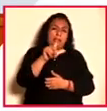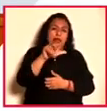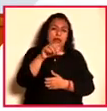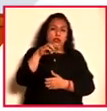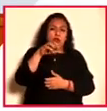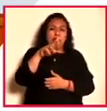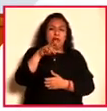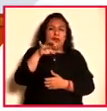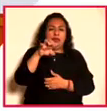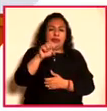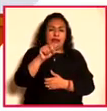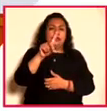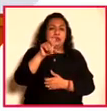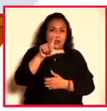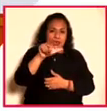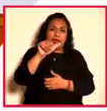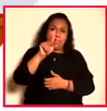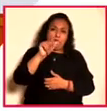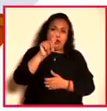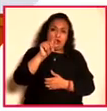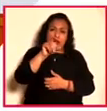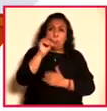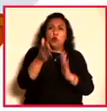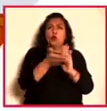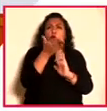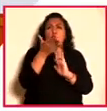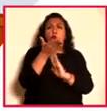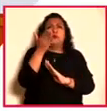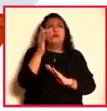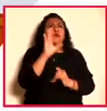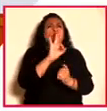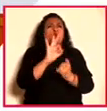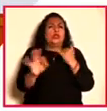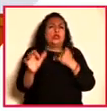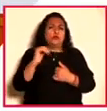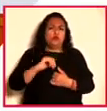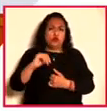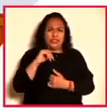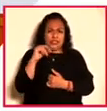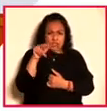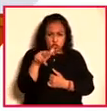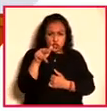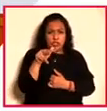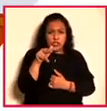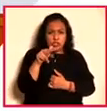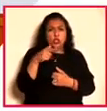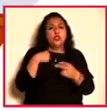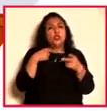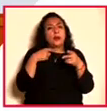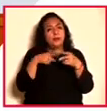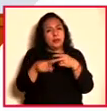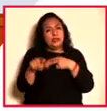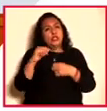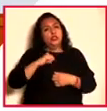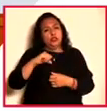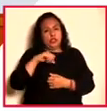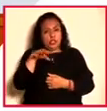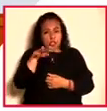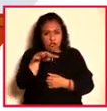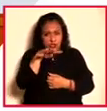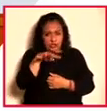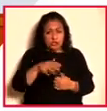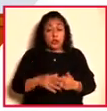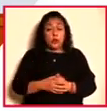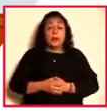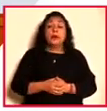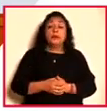Apartado, construido hacia finales del siglo XVIII y principios del siglo XIX